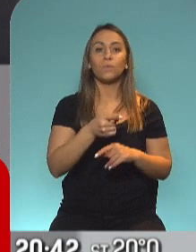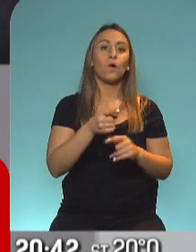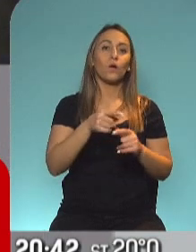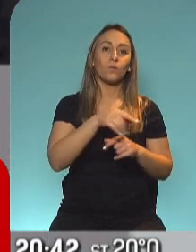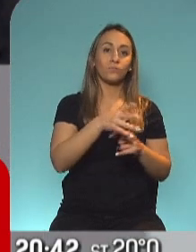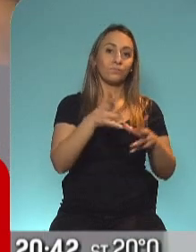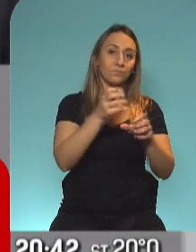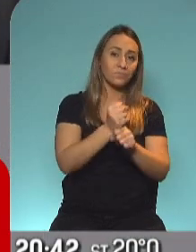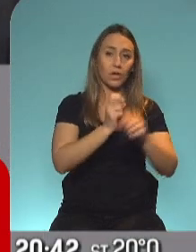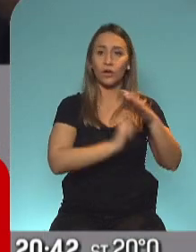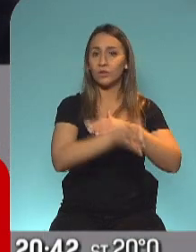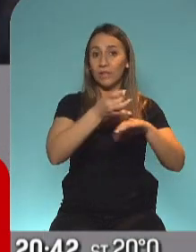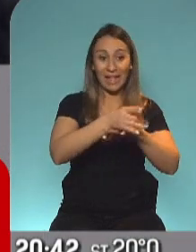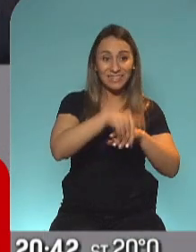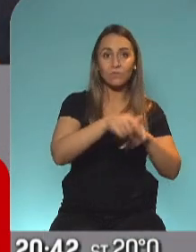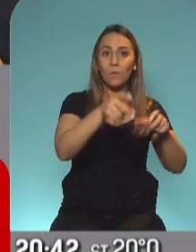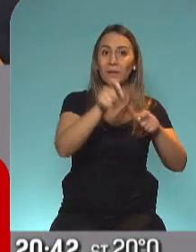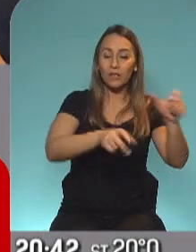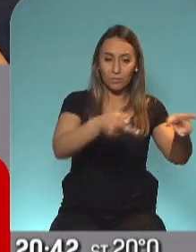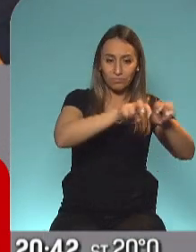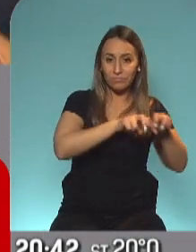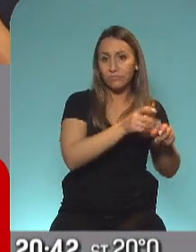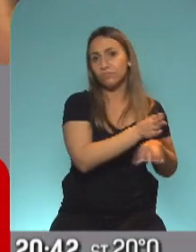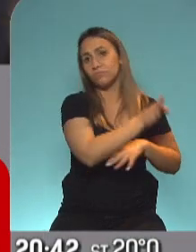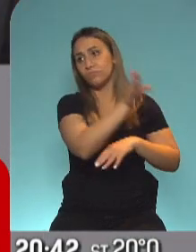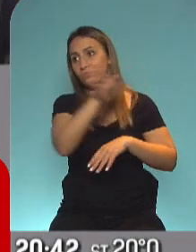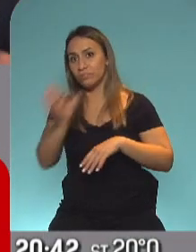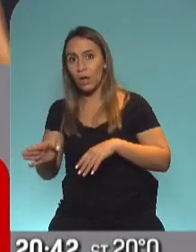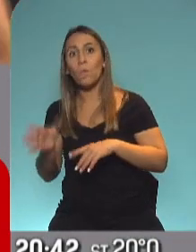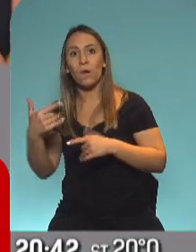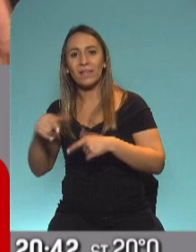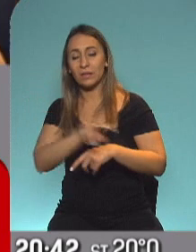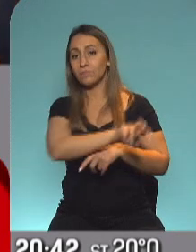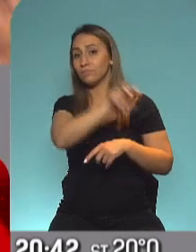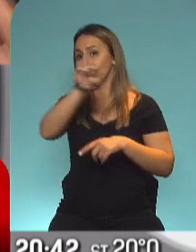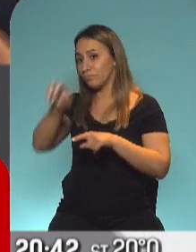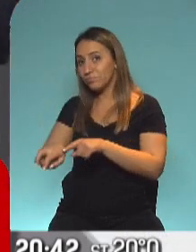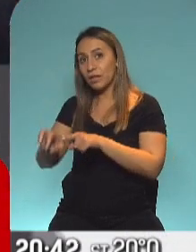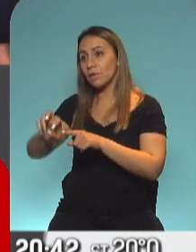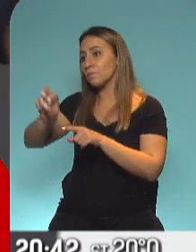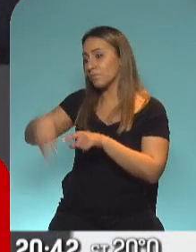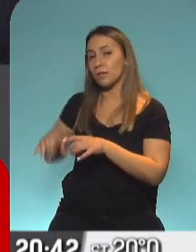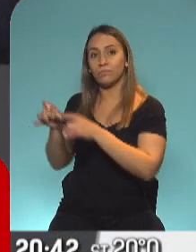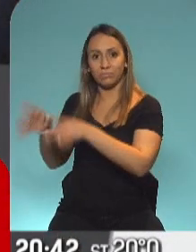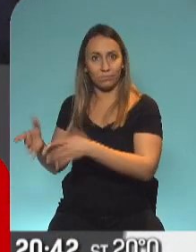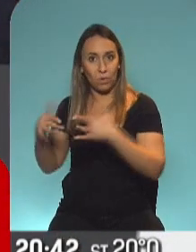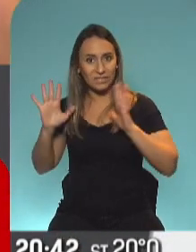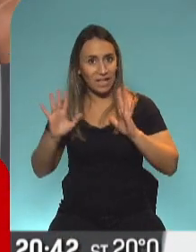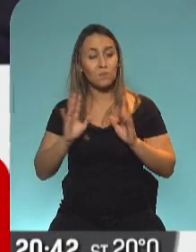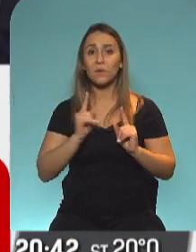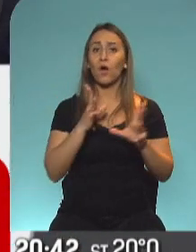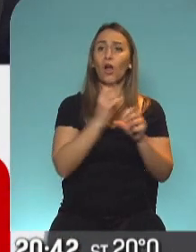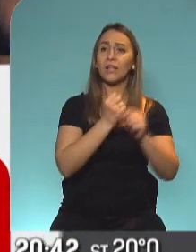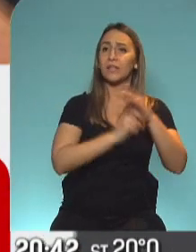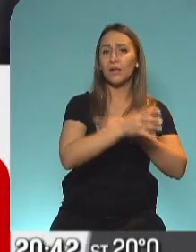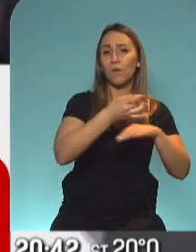lugar hacia otro lugar, y ahí es donde genera esa situación, que puede darse en el transporte de pasajeros, pero también en los vehículos individuales.